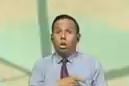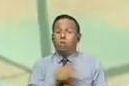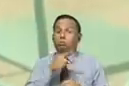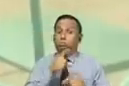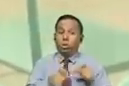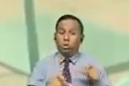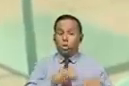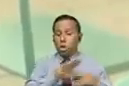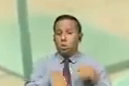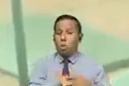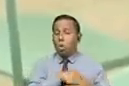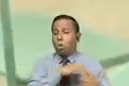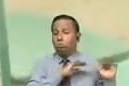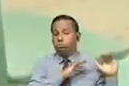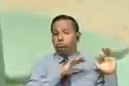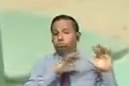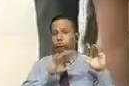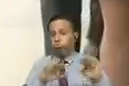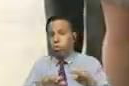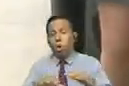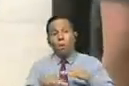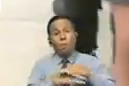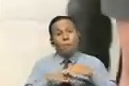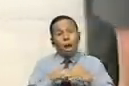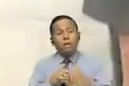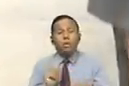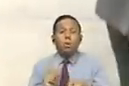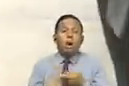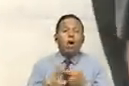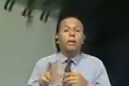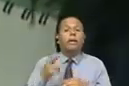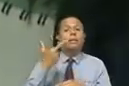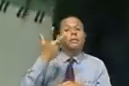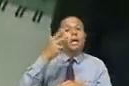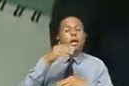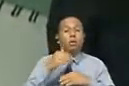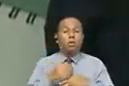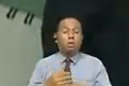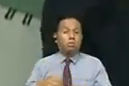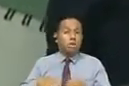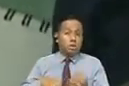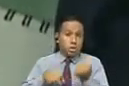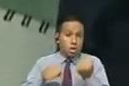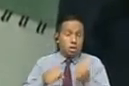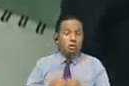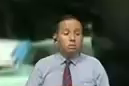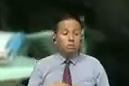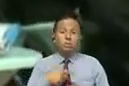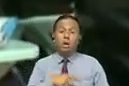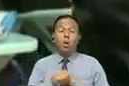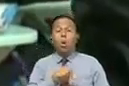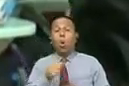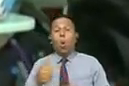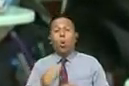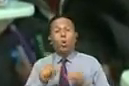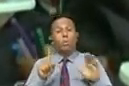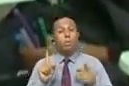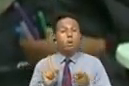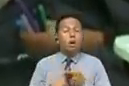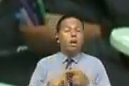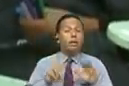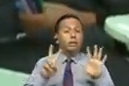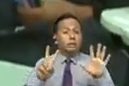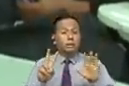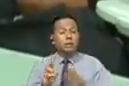alumnos desde octavo de educación general básica hasta el tercero de bachillerato, mientras que para los estudiantes de primero a séptimo de básica e